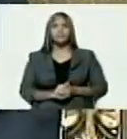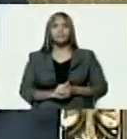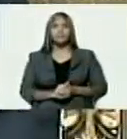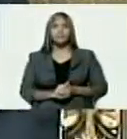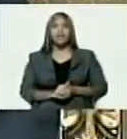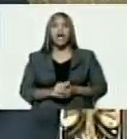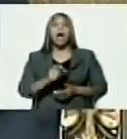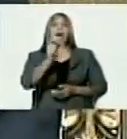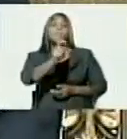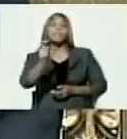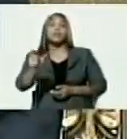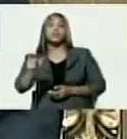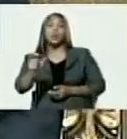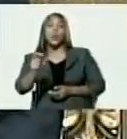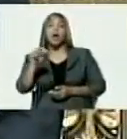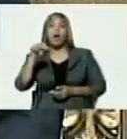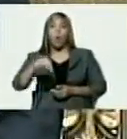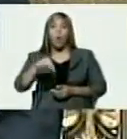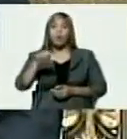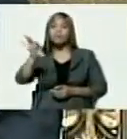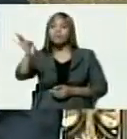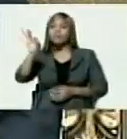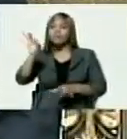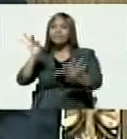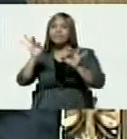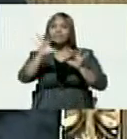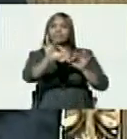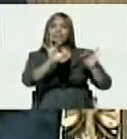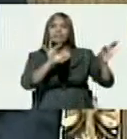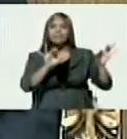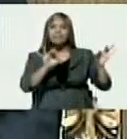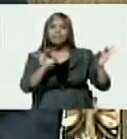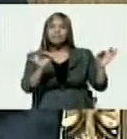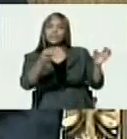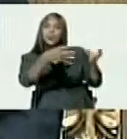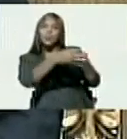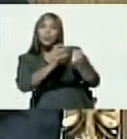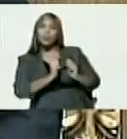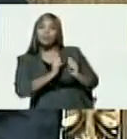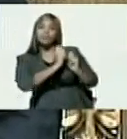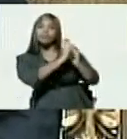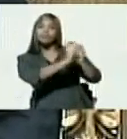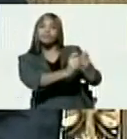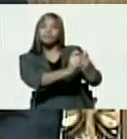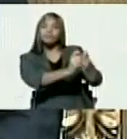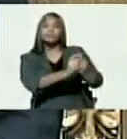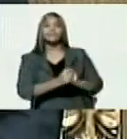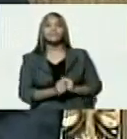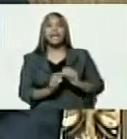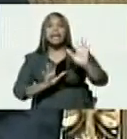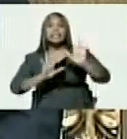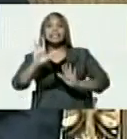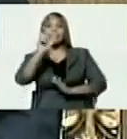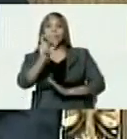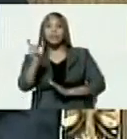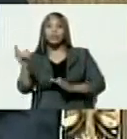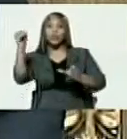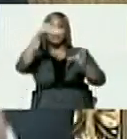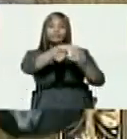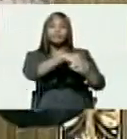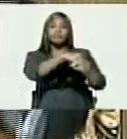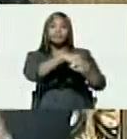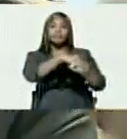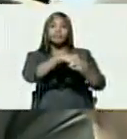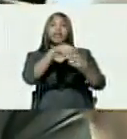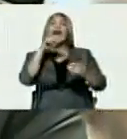resulten hoy electos, estos 15 aspirantes. que se esfuercen en